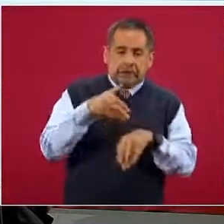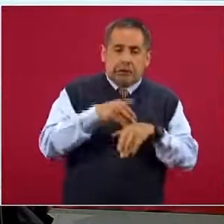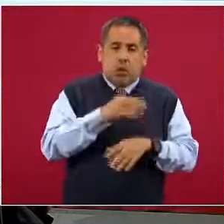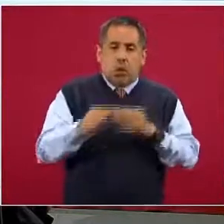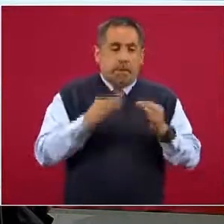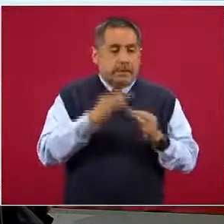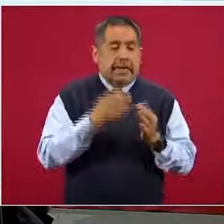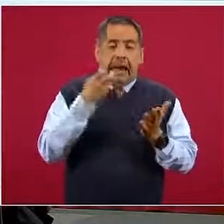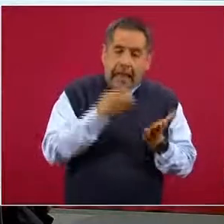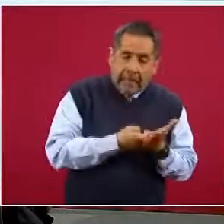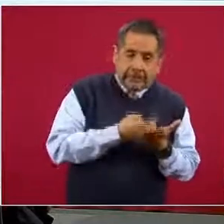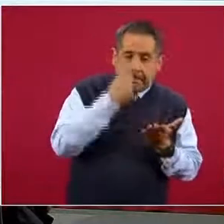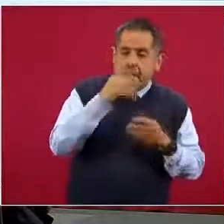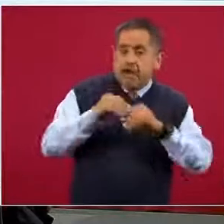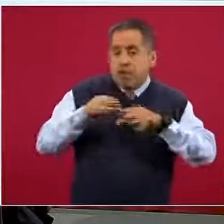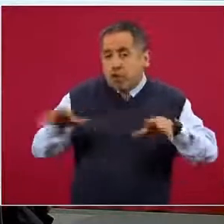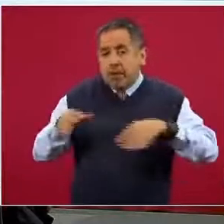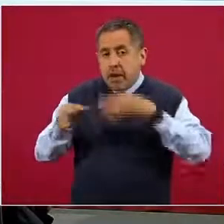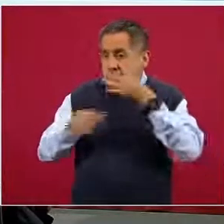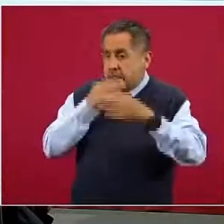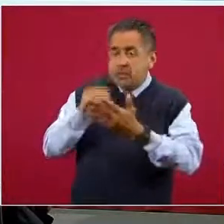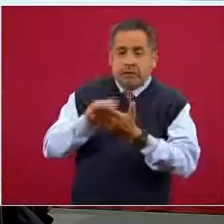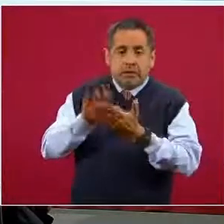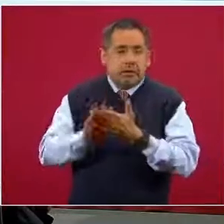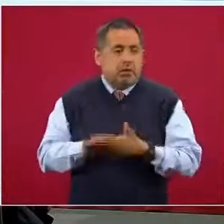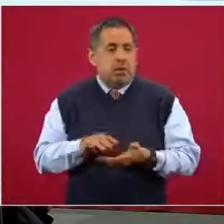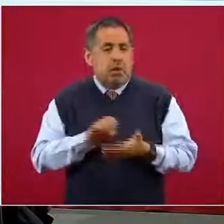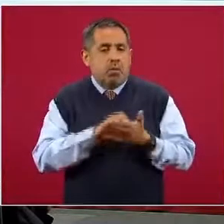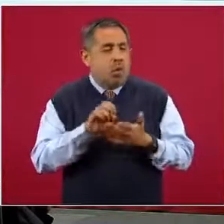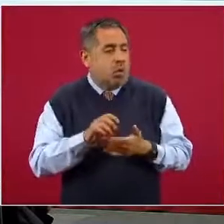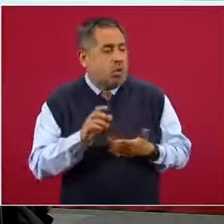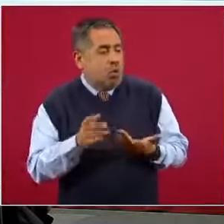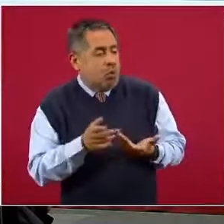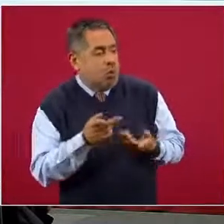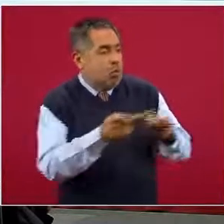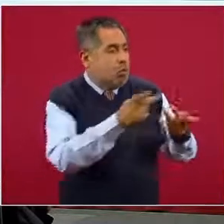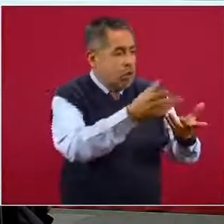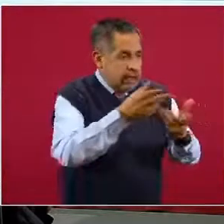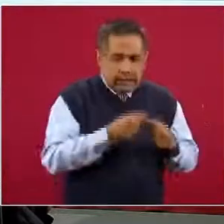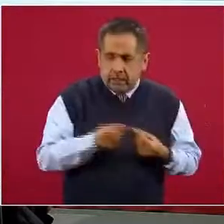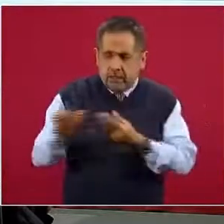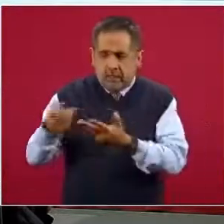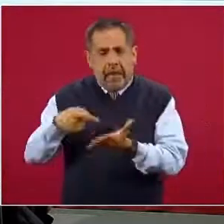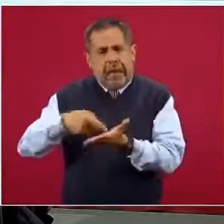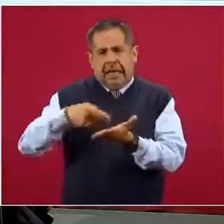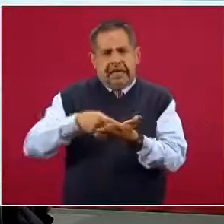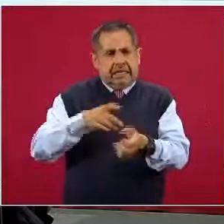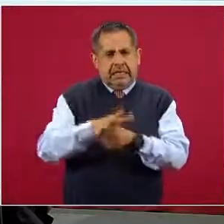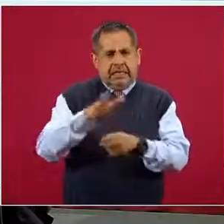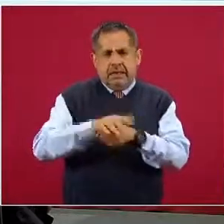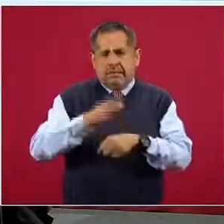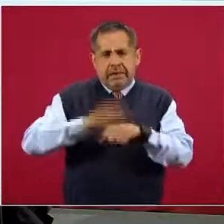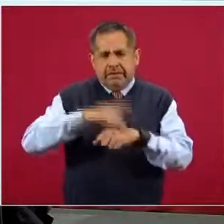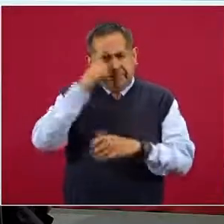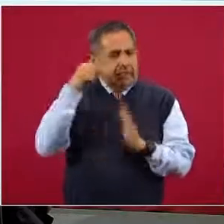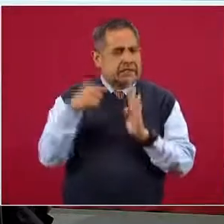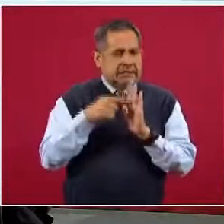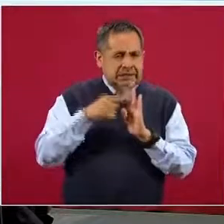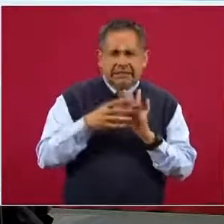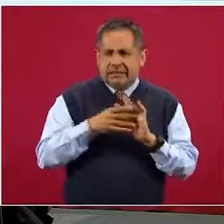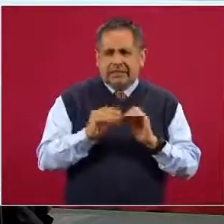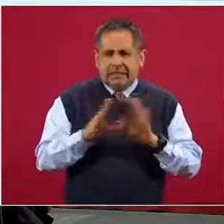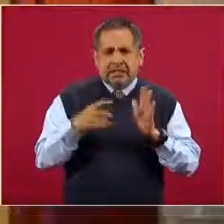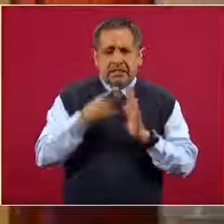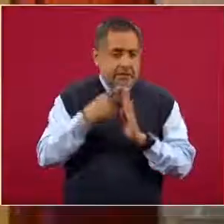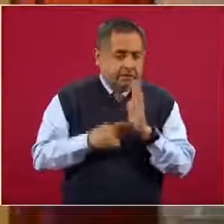a través del cual, cuando se consulta, podemos encontrar estas definiciones y los procedimientos relacionados a